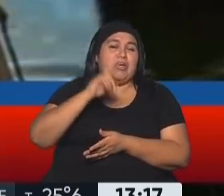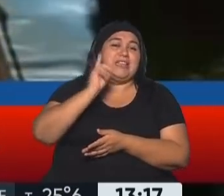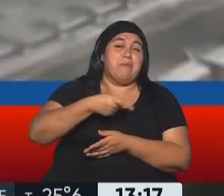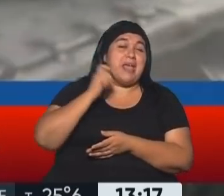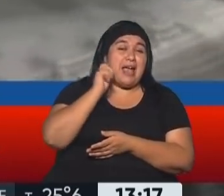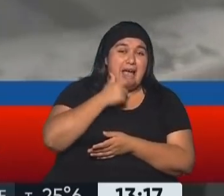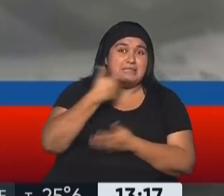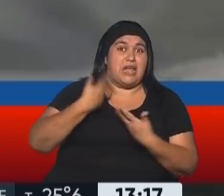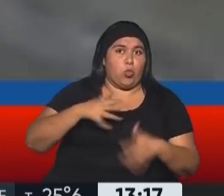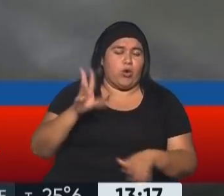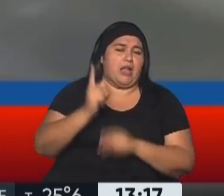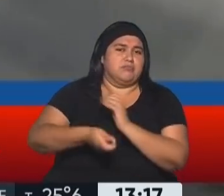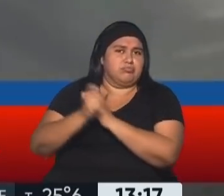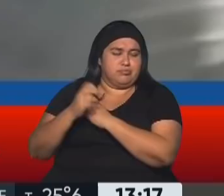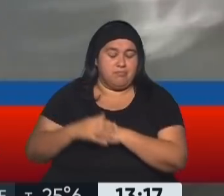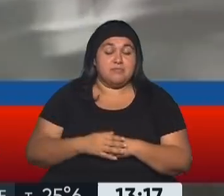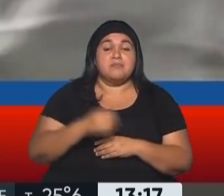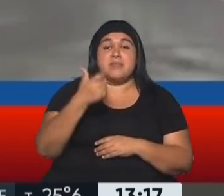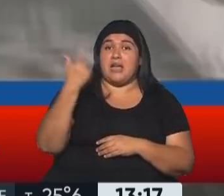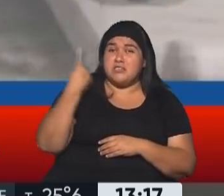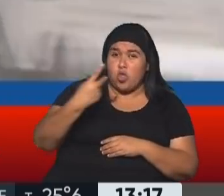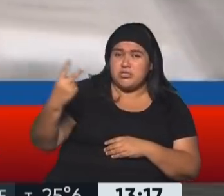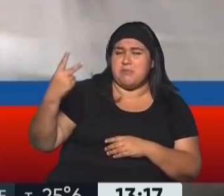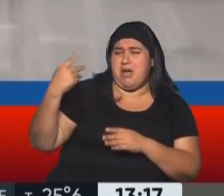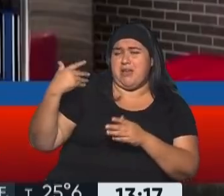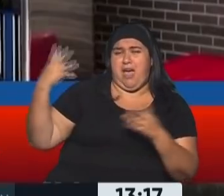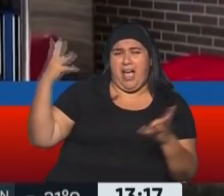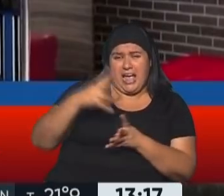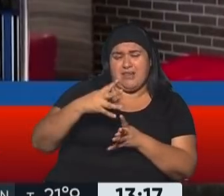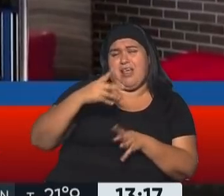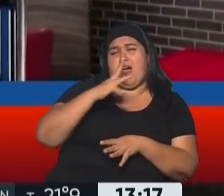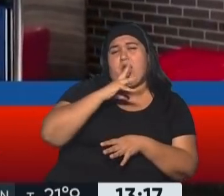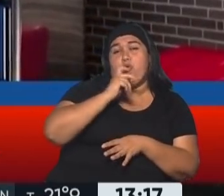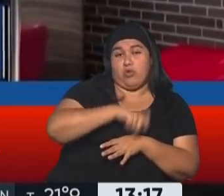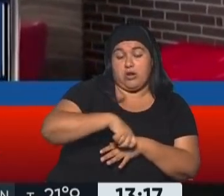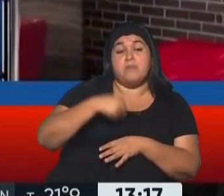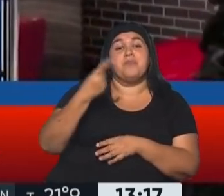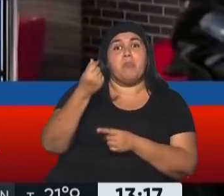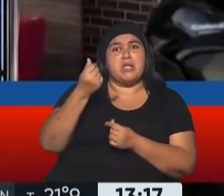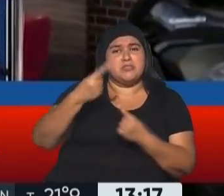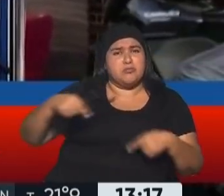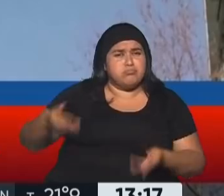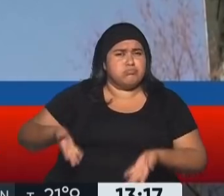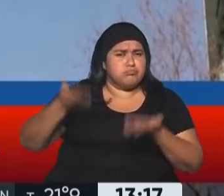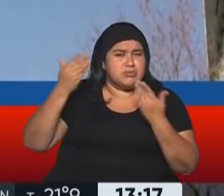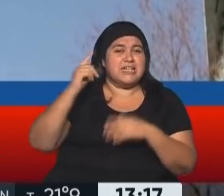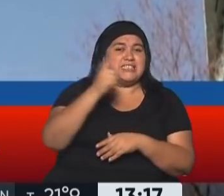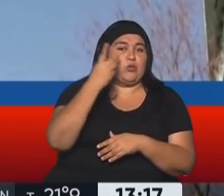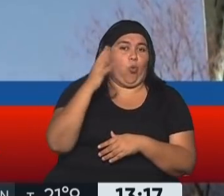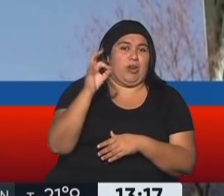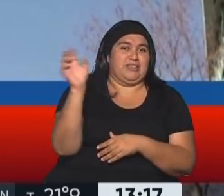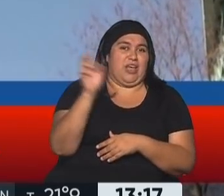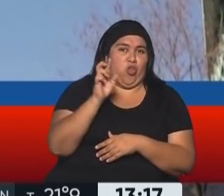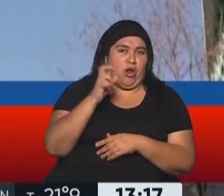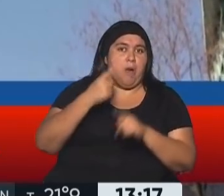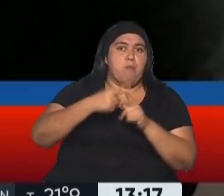natural. A dos semanas del inicio de la invasión rusa a Ucrania, el valor del crudo se disparó hasta rozar los $140